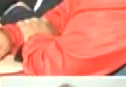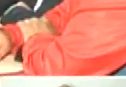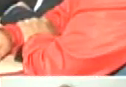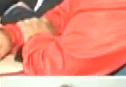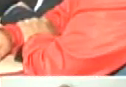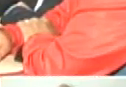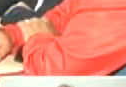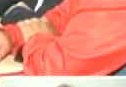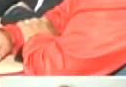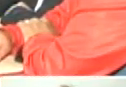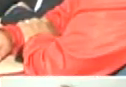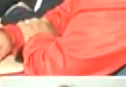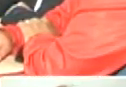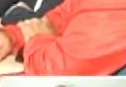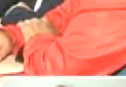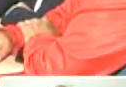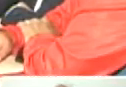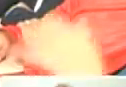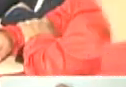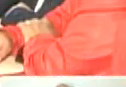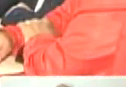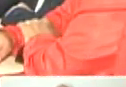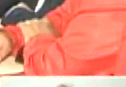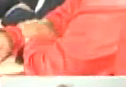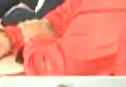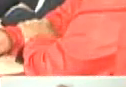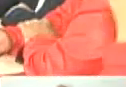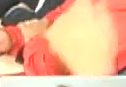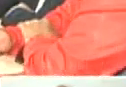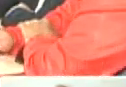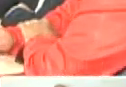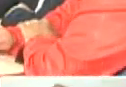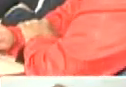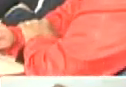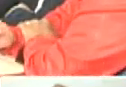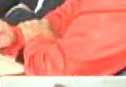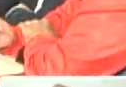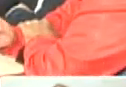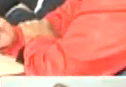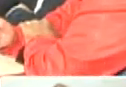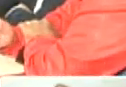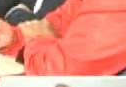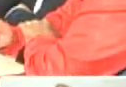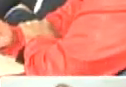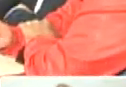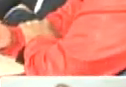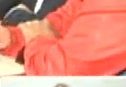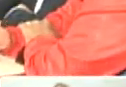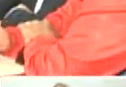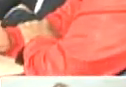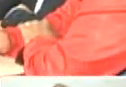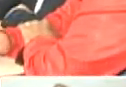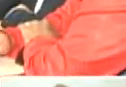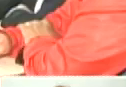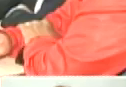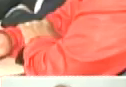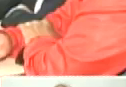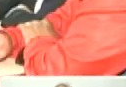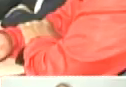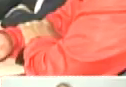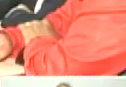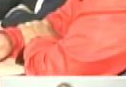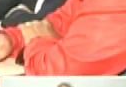y siempre consecuente el vicepresidente de organización compañero Pedro Infante la